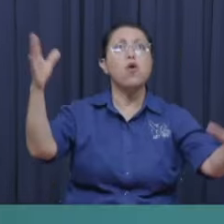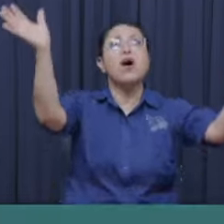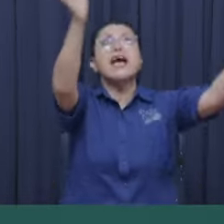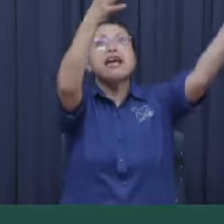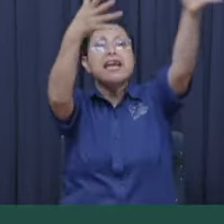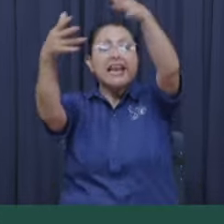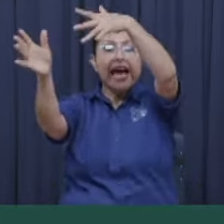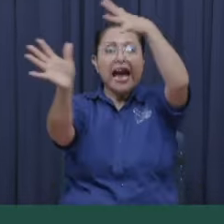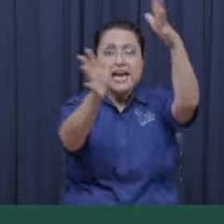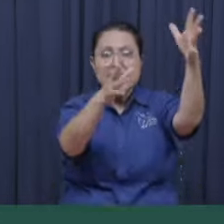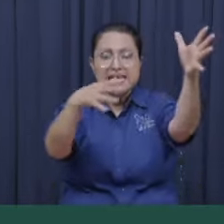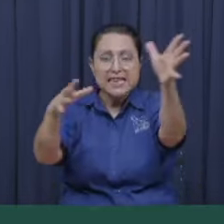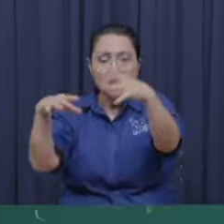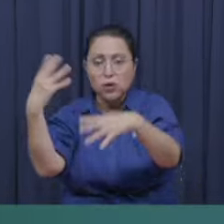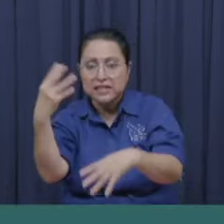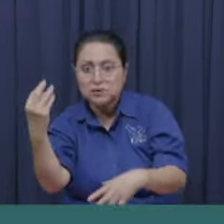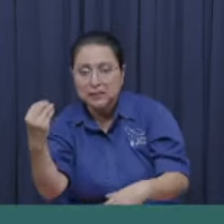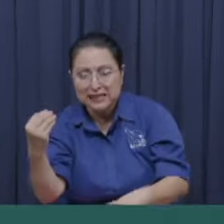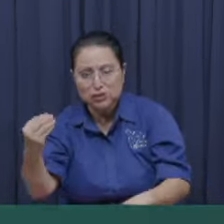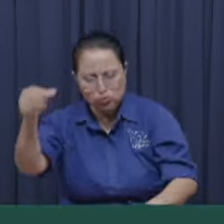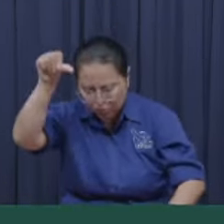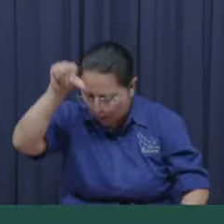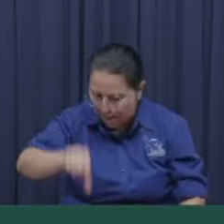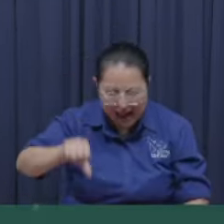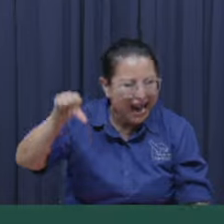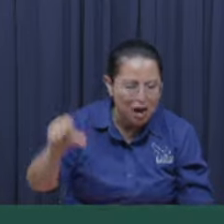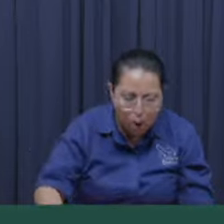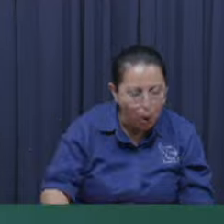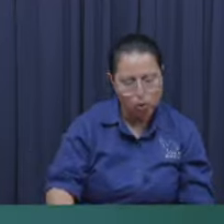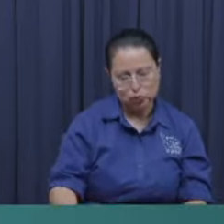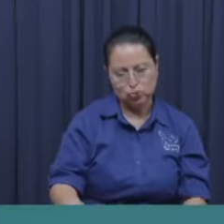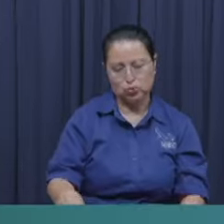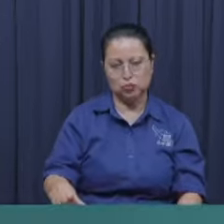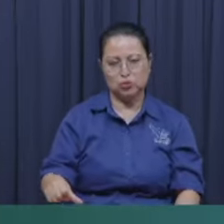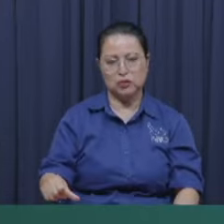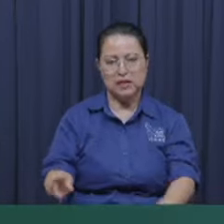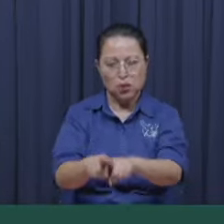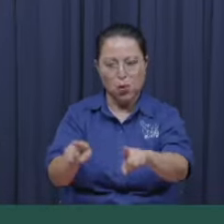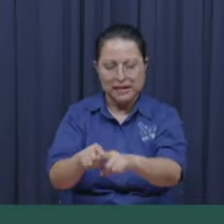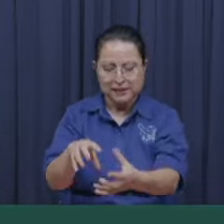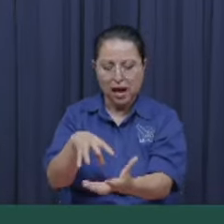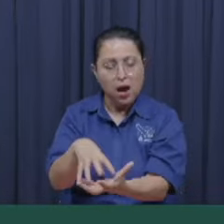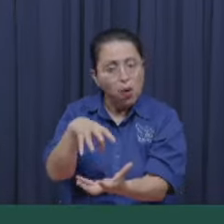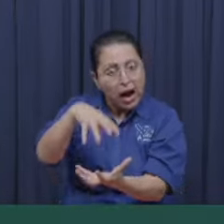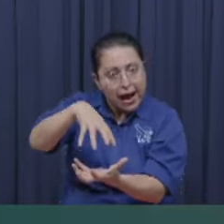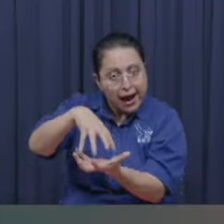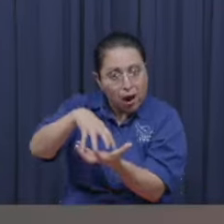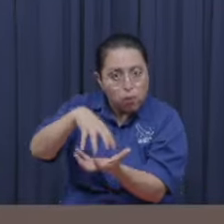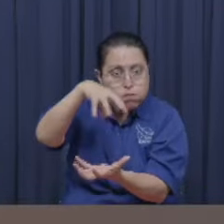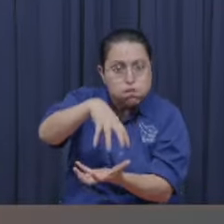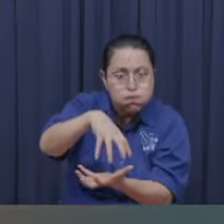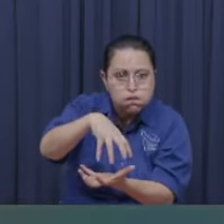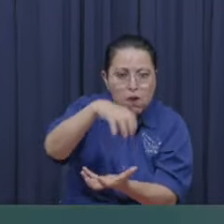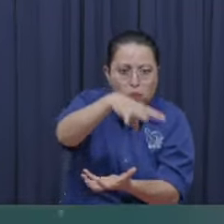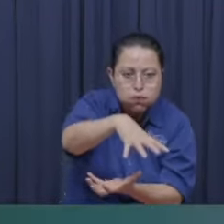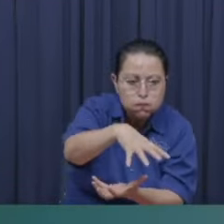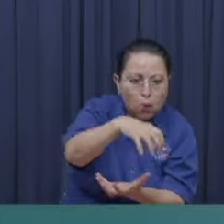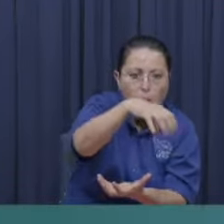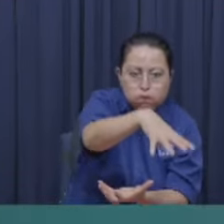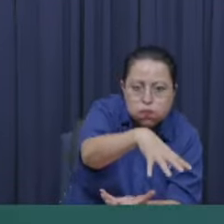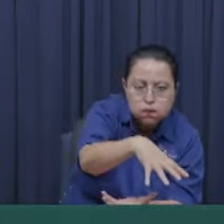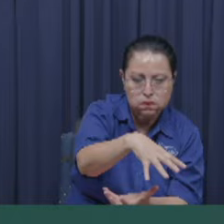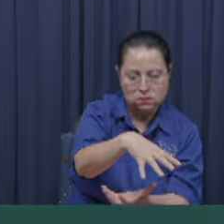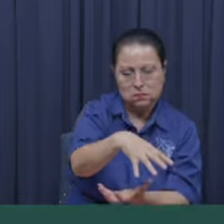espíritus inmundos, estos que están descritos acá en forma de rana, que van y engañan para convocarlos